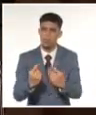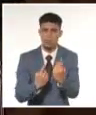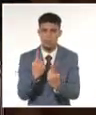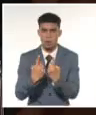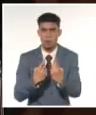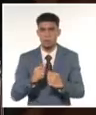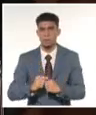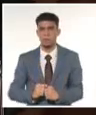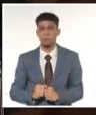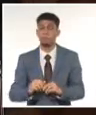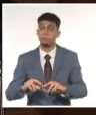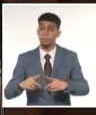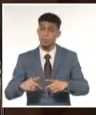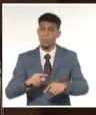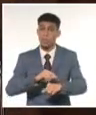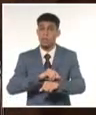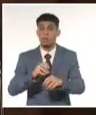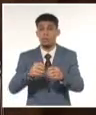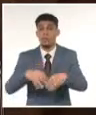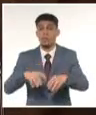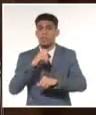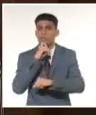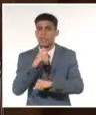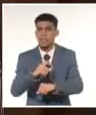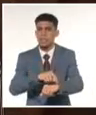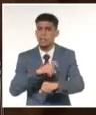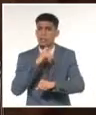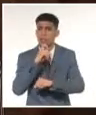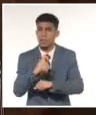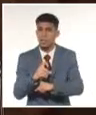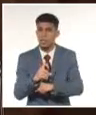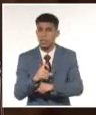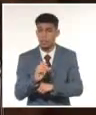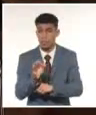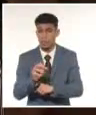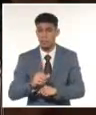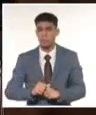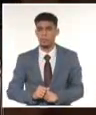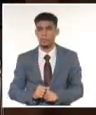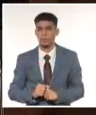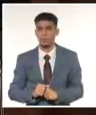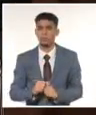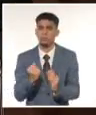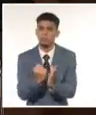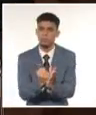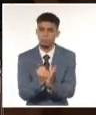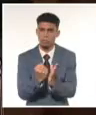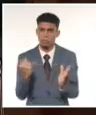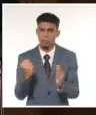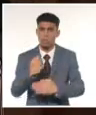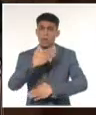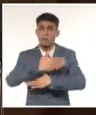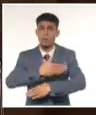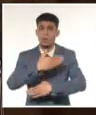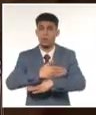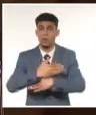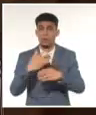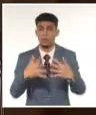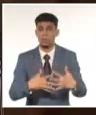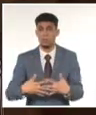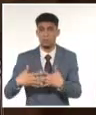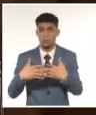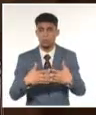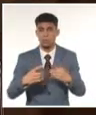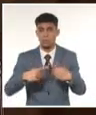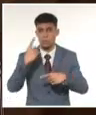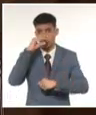medio de situaciones difíciles que alcanzan hasta la emergencia, se confirma la esencia de ese bloqueo criminal y genocida